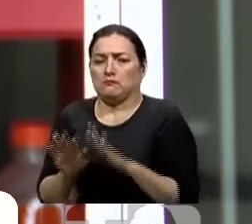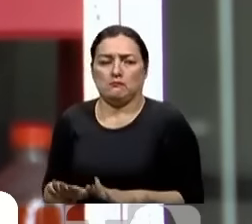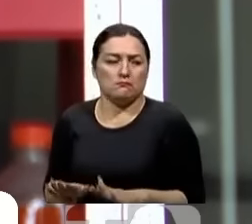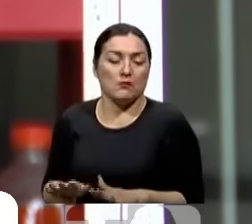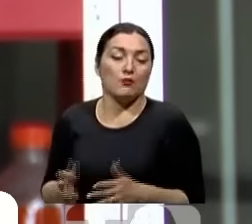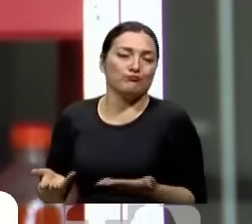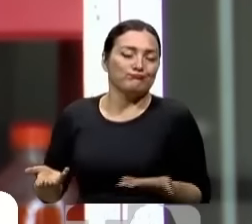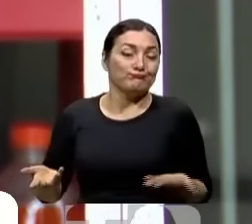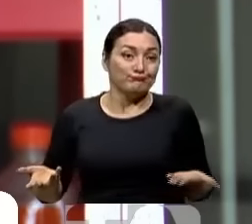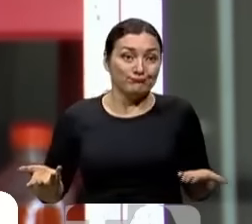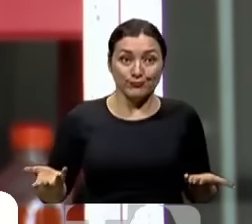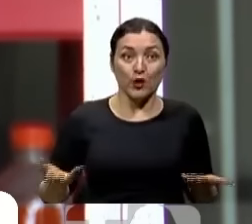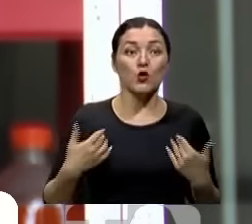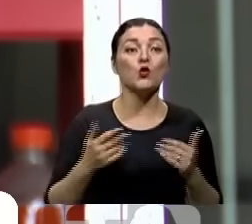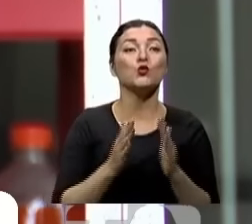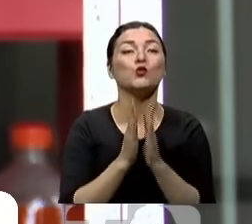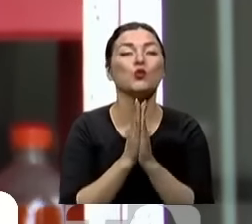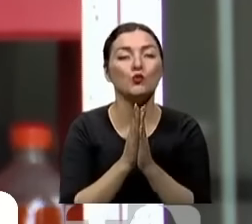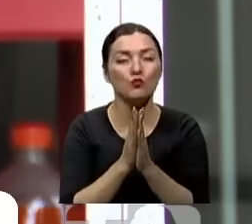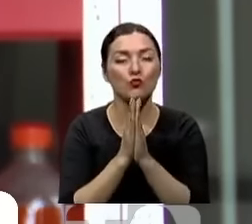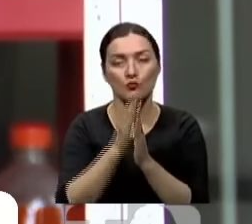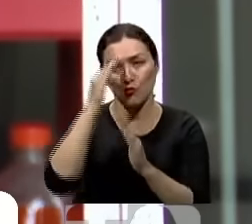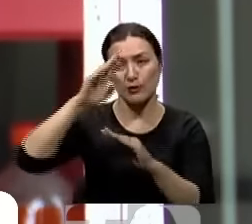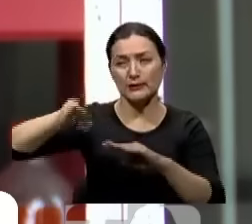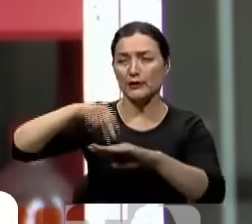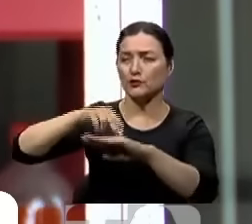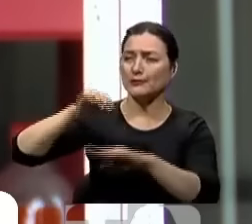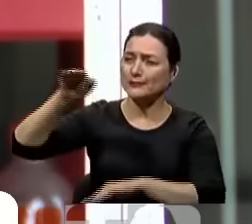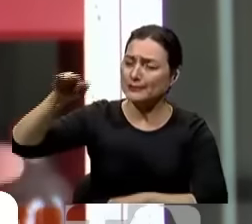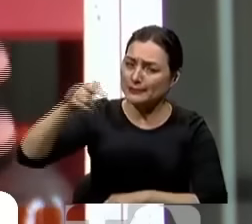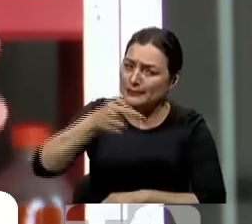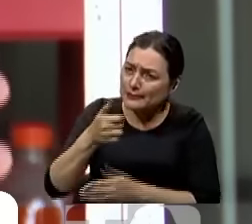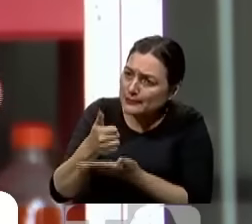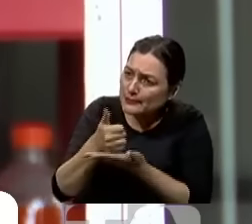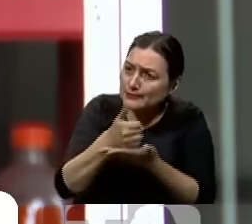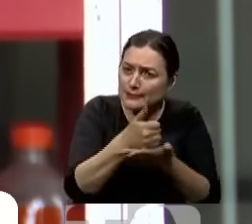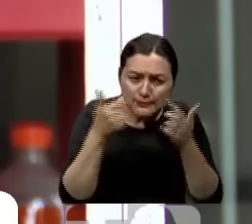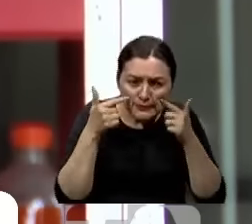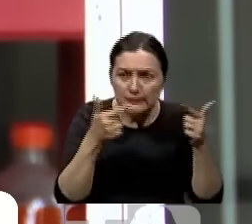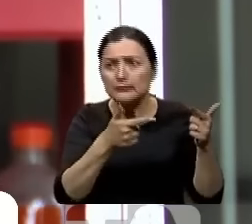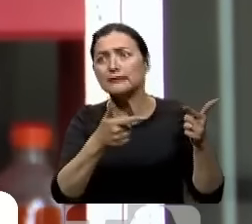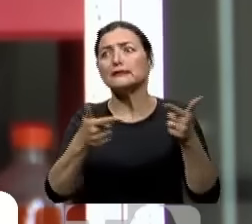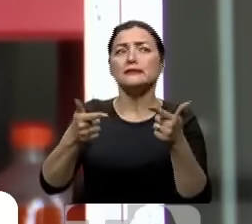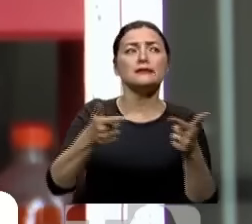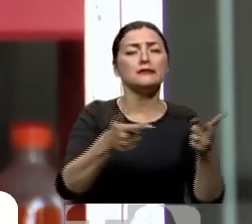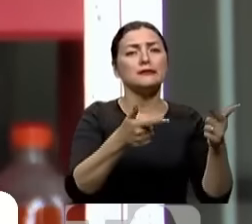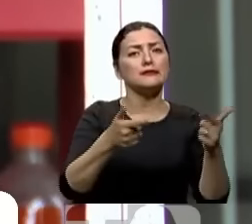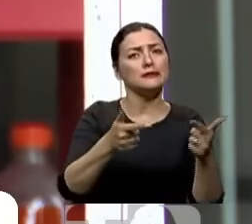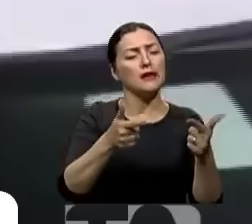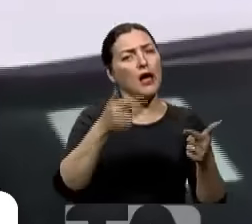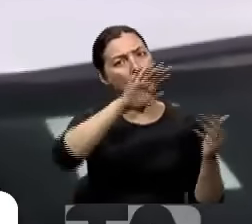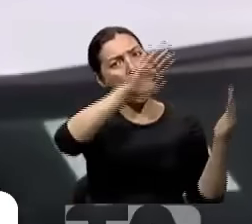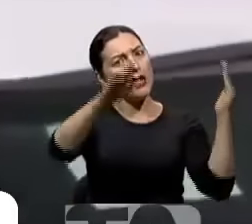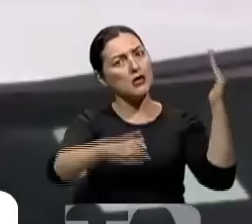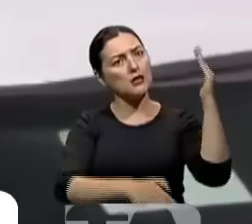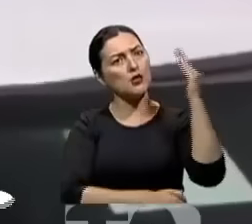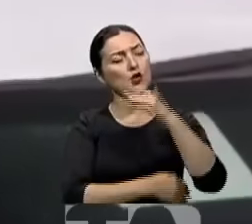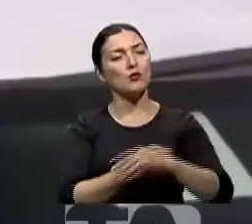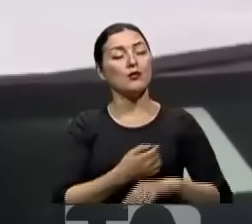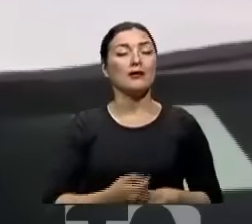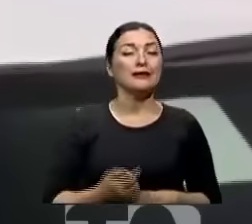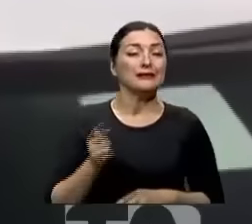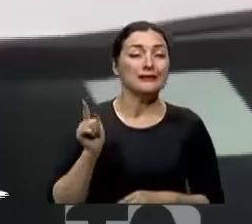por eso yo de manera muy especial que sé, por favor, que la policía nos ayude a hacer patrullaje continuamente. Incluso